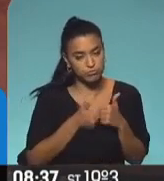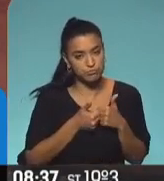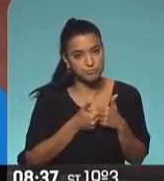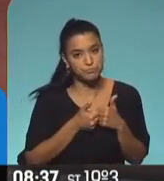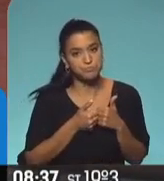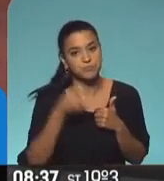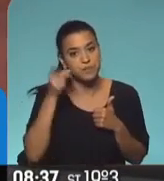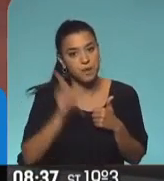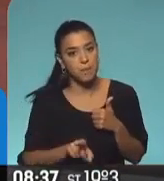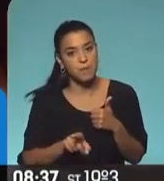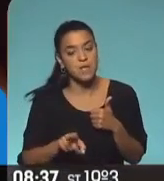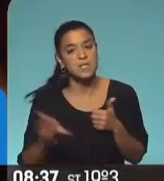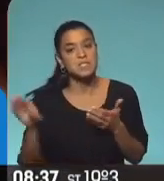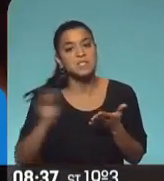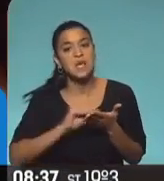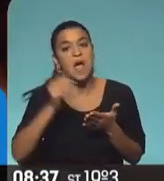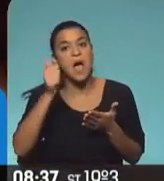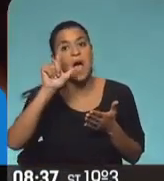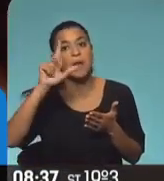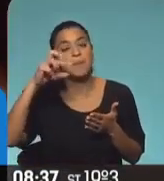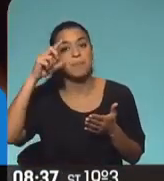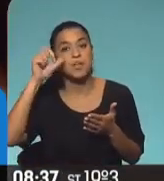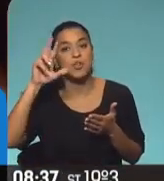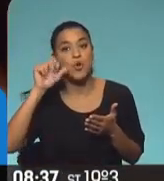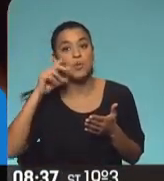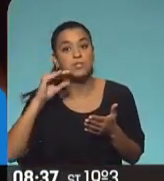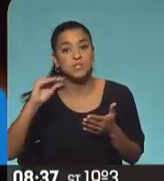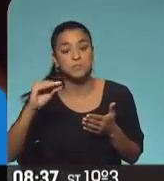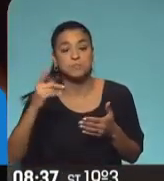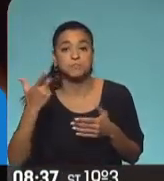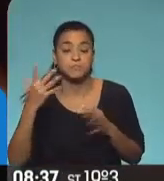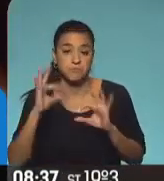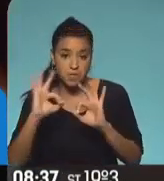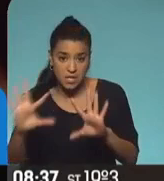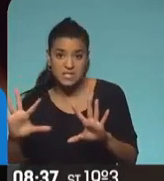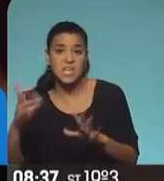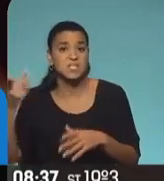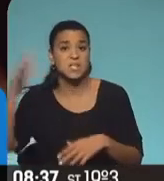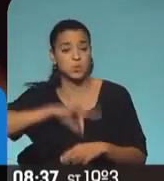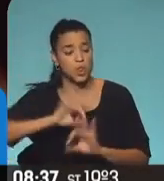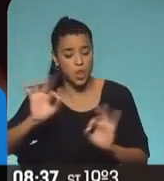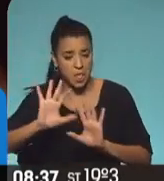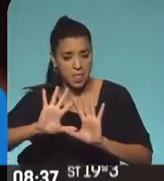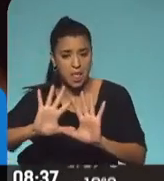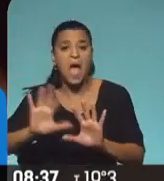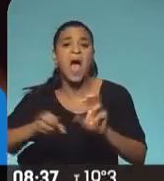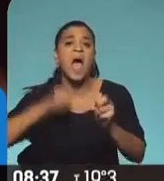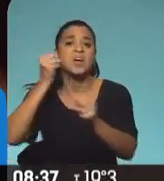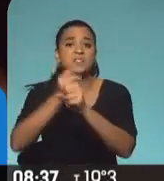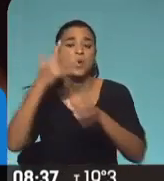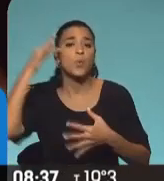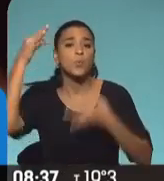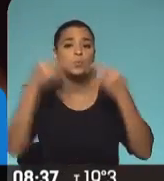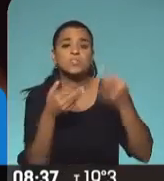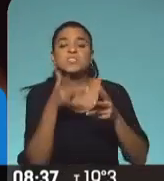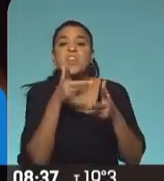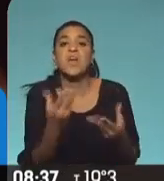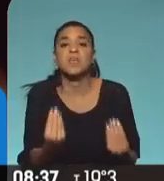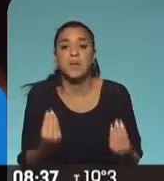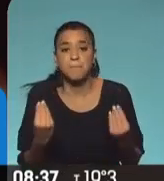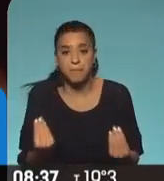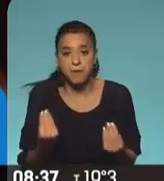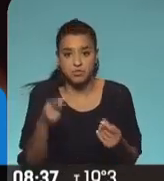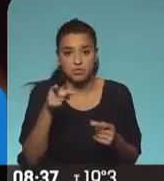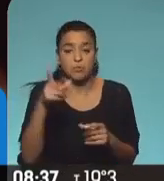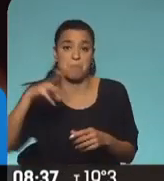tenido este senador alperovich de pedir licencia sin goce de haberes hasta tanto la justicia determine qué es lo que ha ocurrido en ese episodio de la